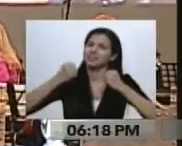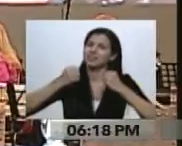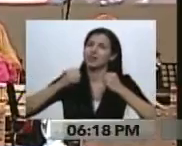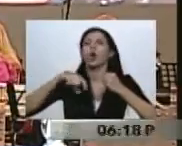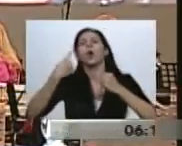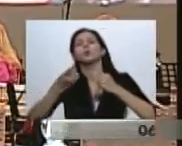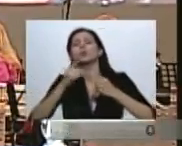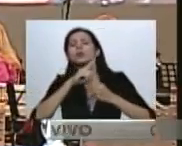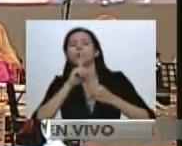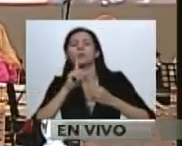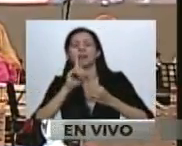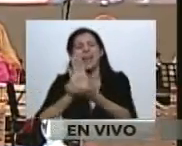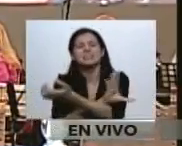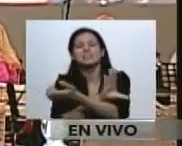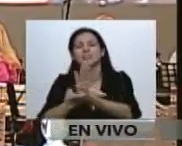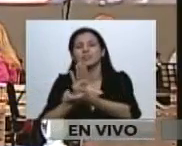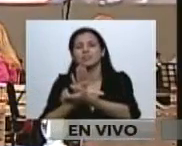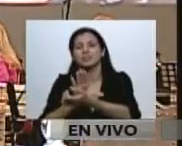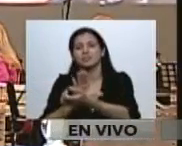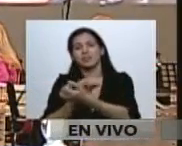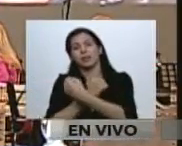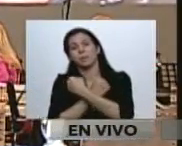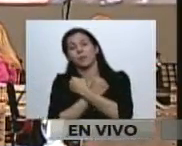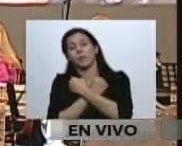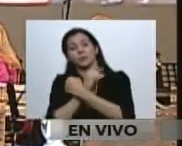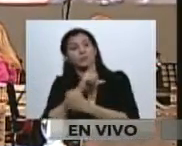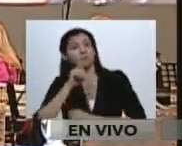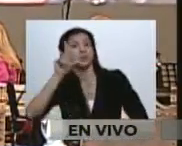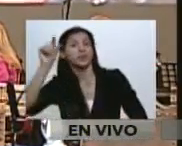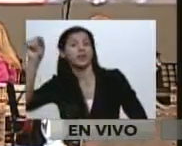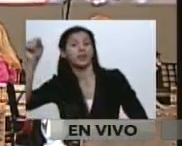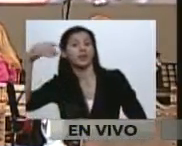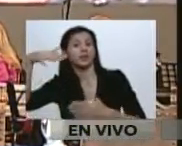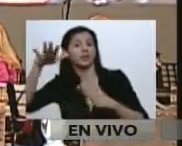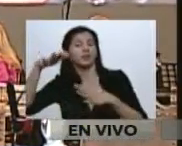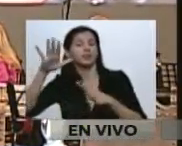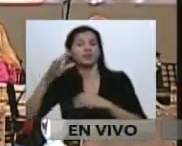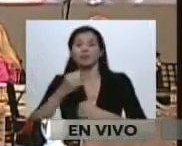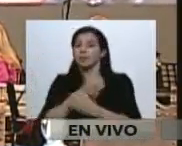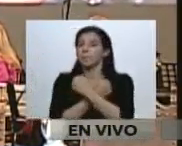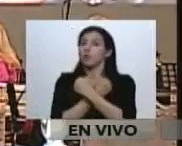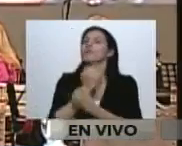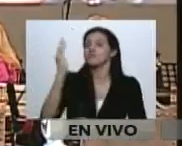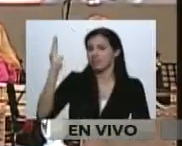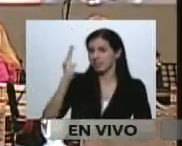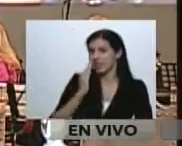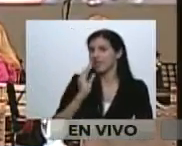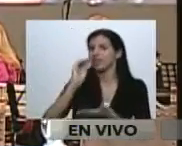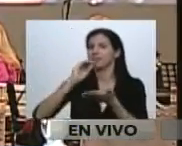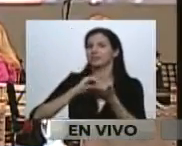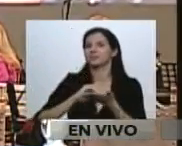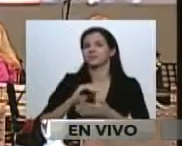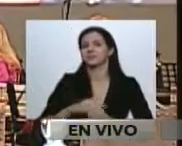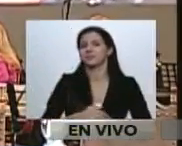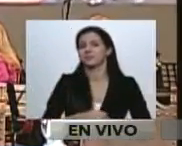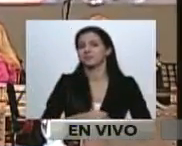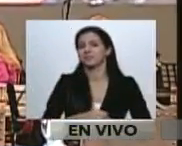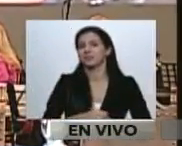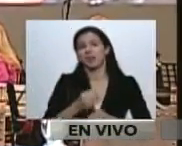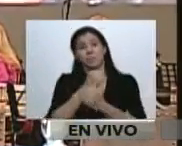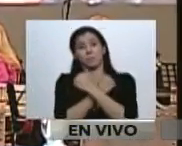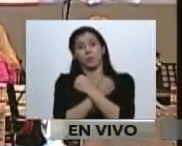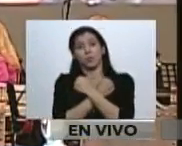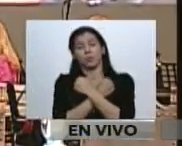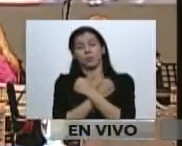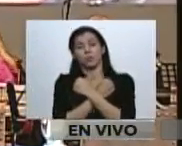dice, ¿cómo es? El amor se fue y el amor vendrá. El amor